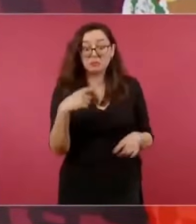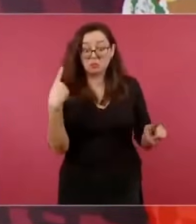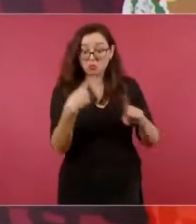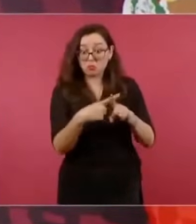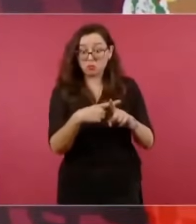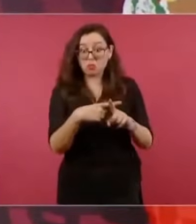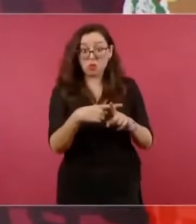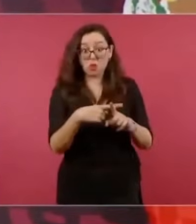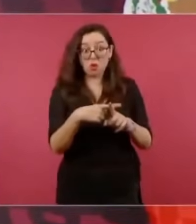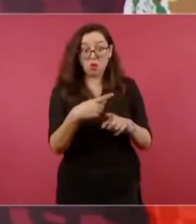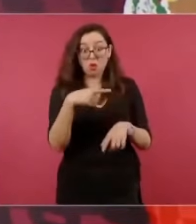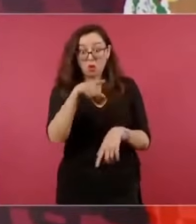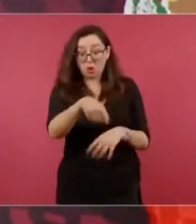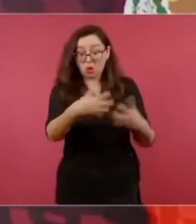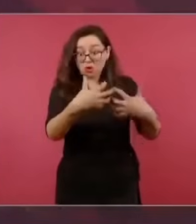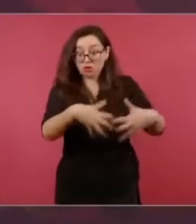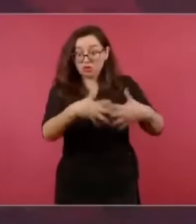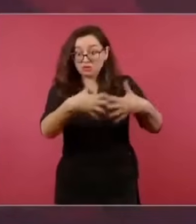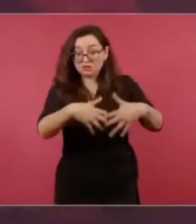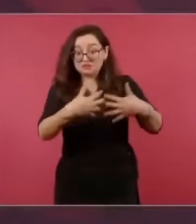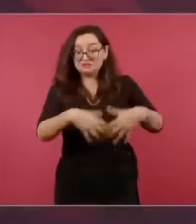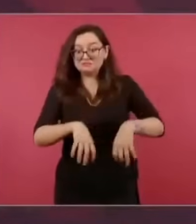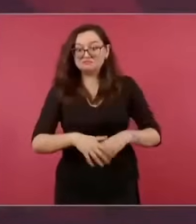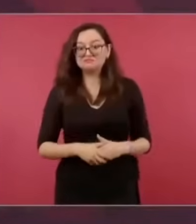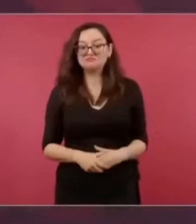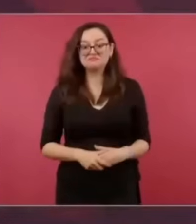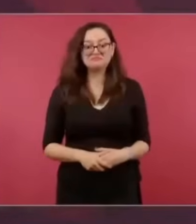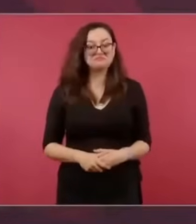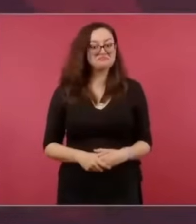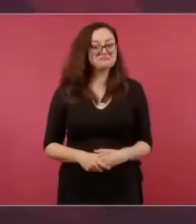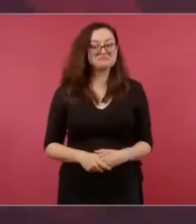Porque ese es otro asunto que hay que revisar.